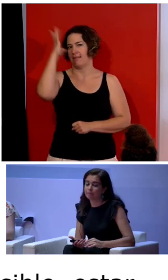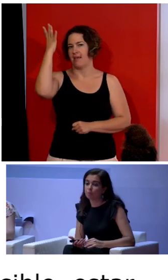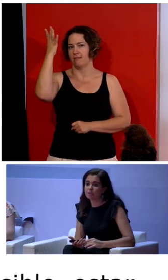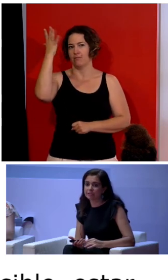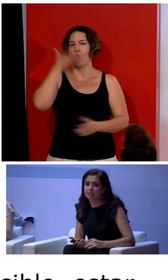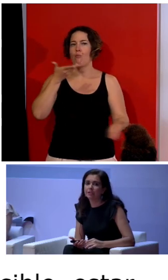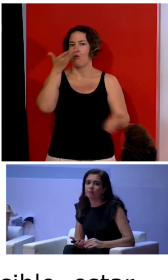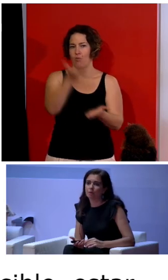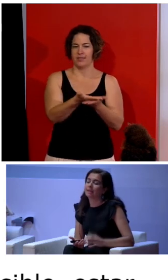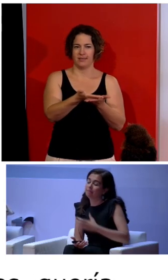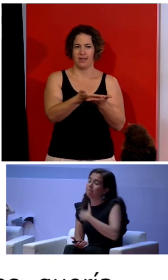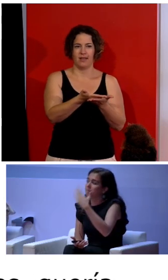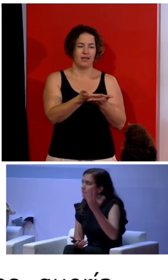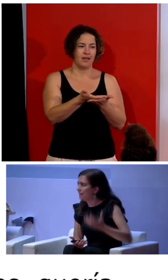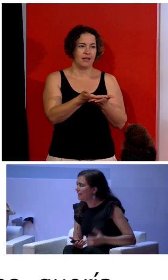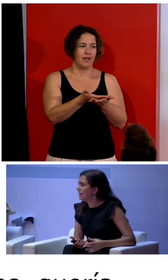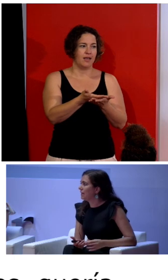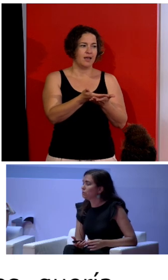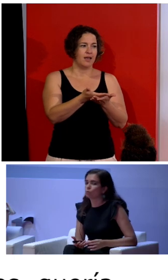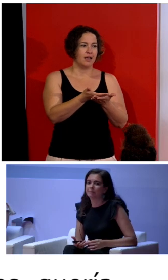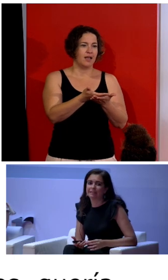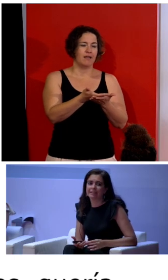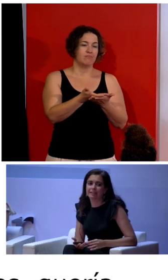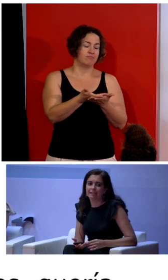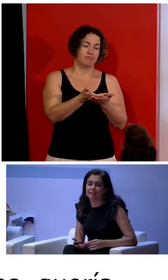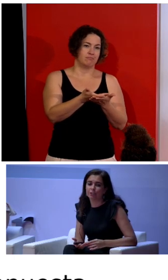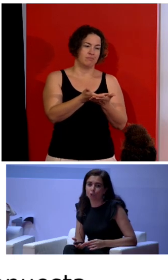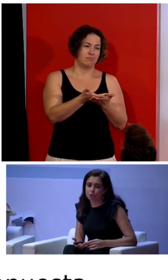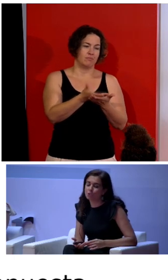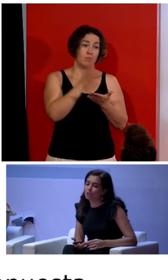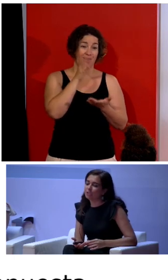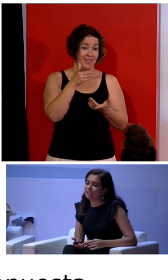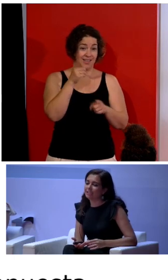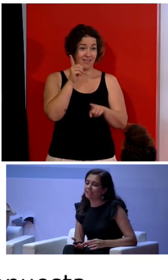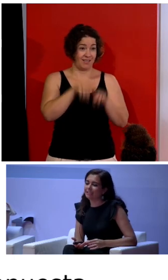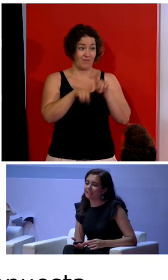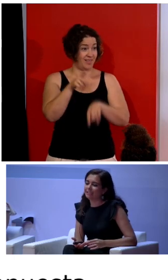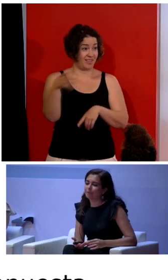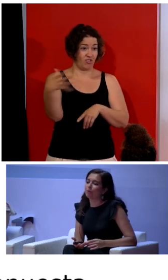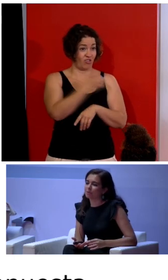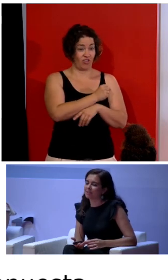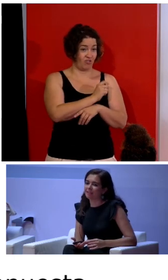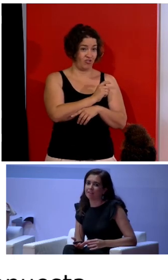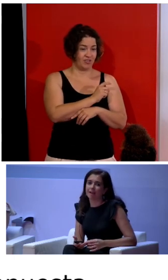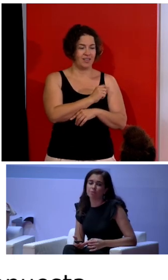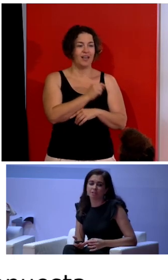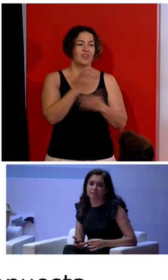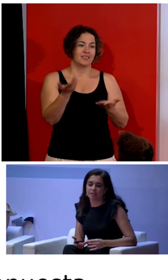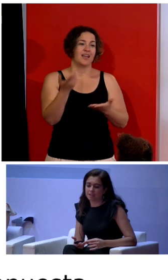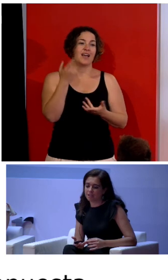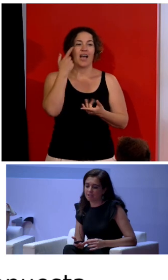con esta propuesta porque depende de absolutamente todos y bueno, pues que